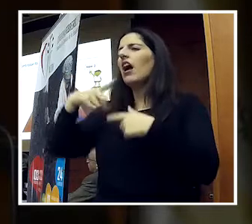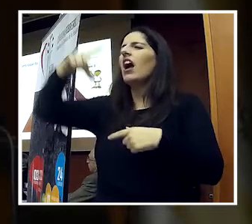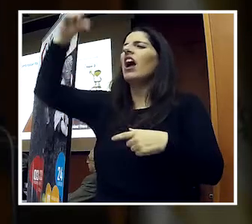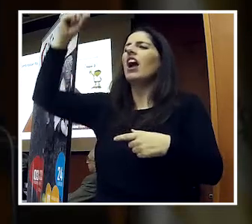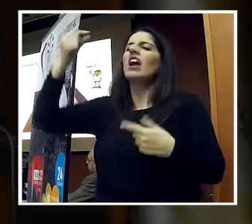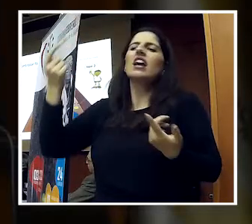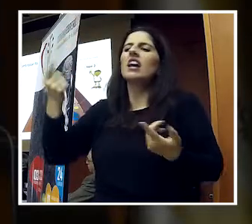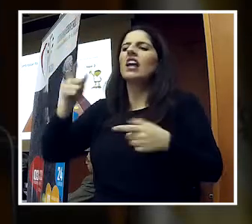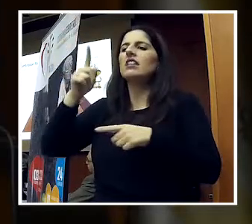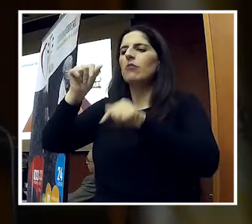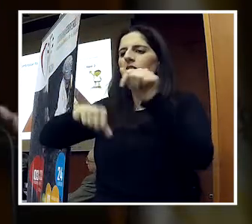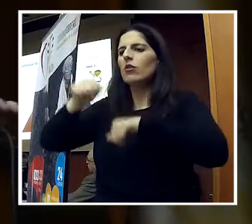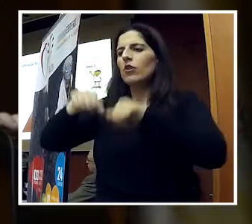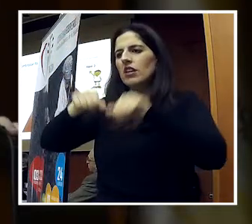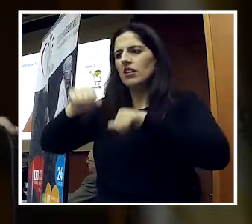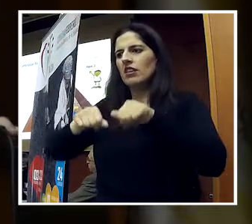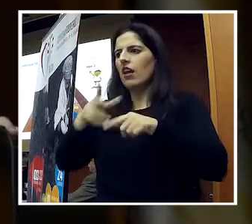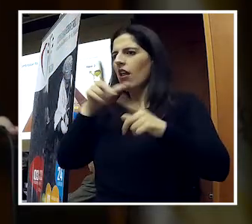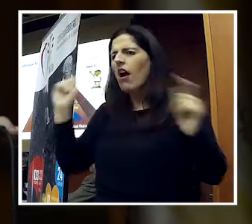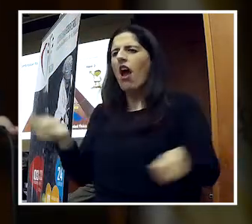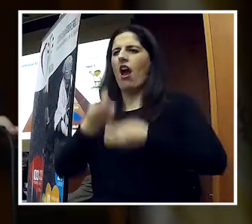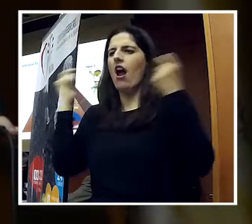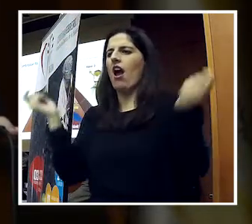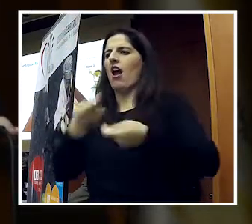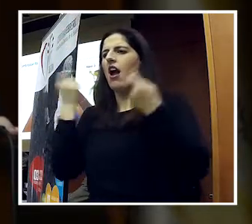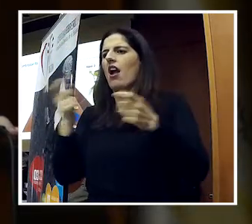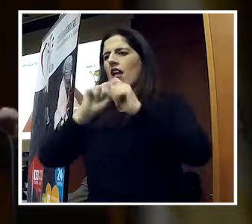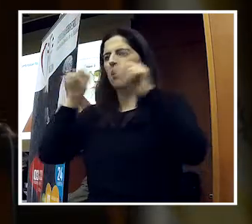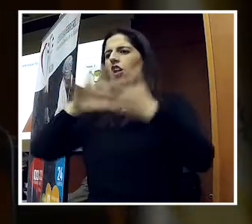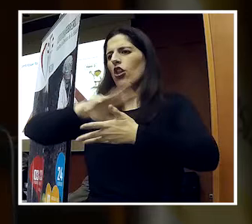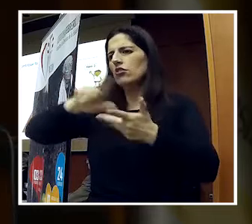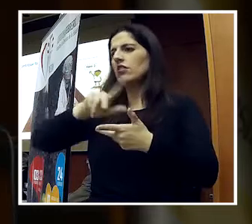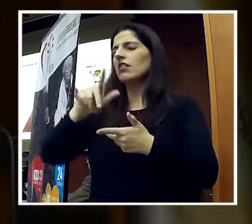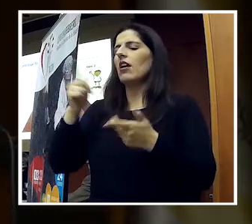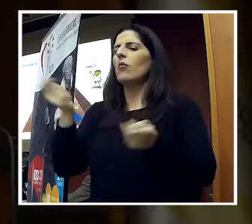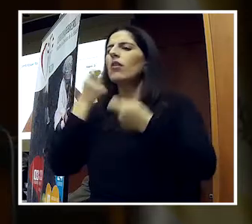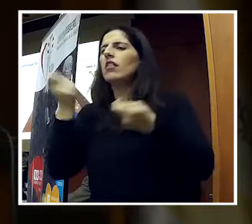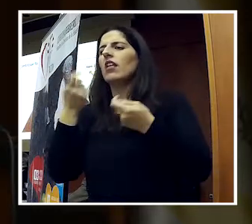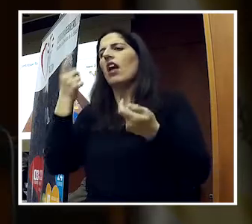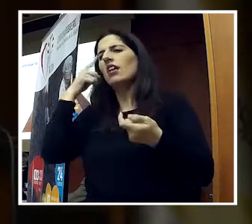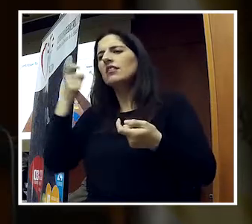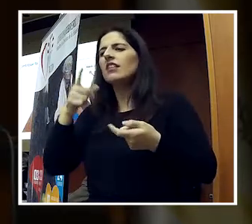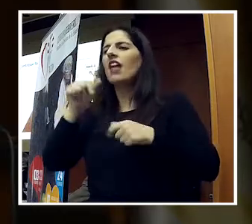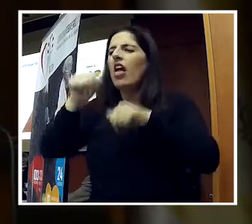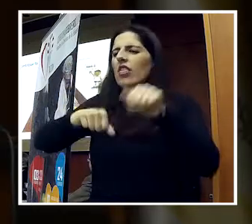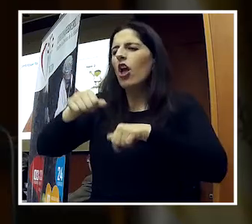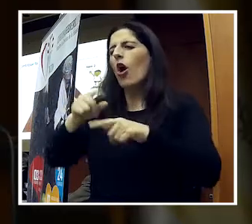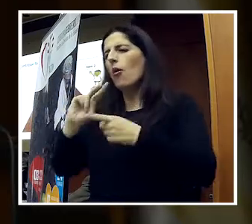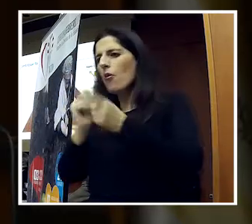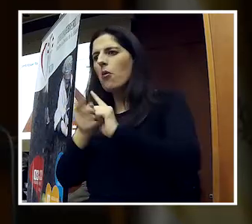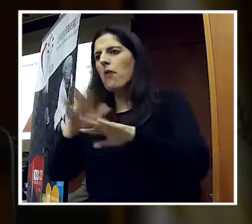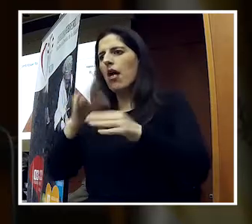la cirugía. Son muchos los medios de comunicación, los foros, la publicidad muchas veces engañosa, como una alternativa, y lo